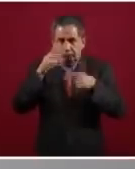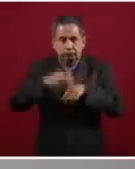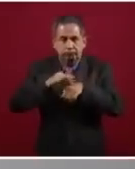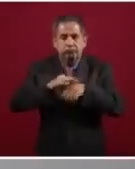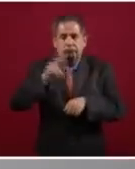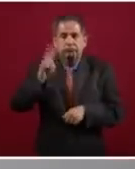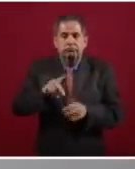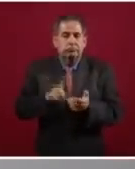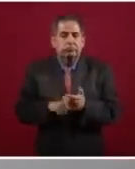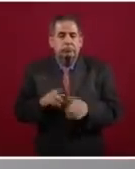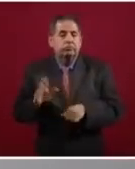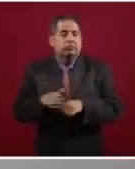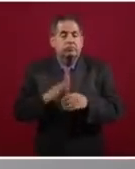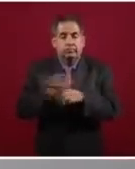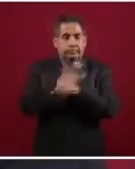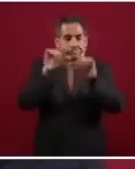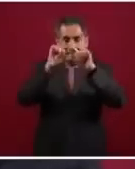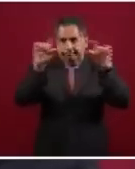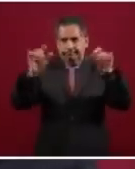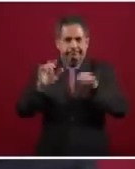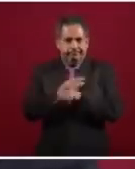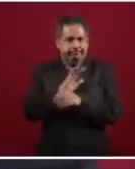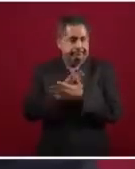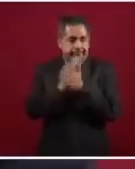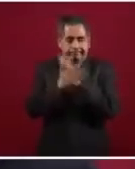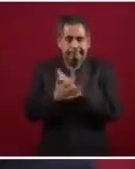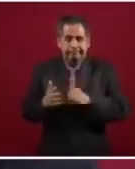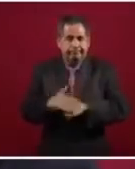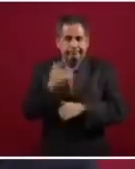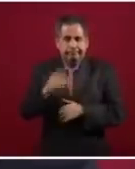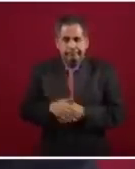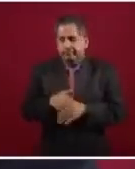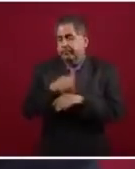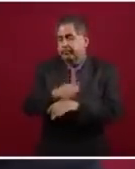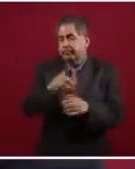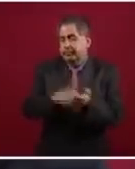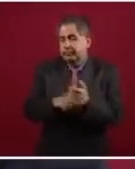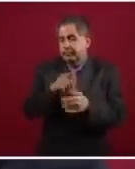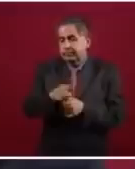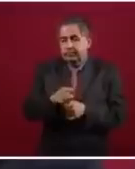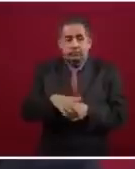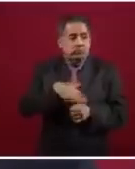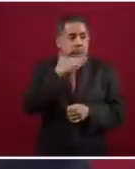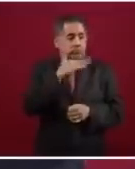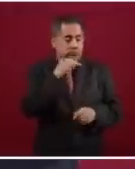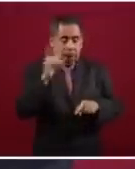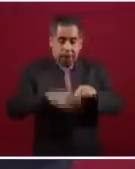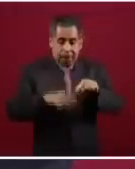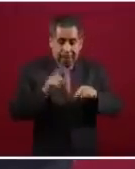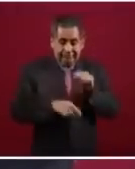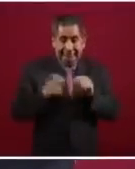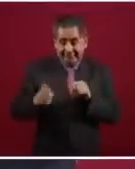y por qué es la reforma, sobre todo en las que tienen que ver con el combate a la corrupción,